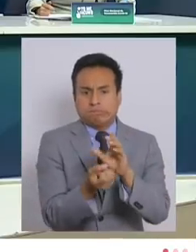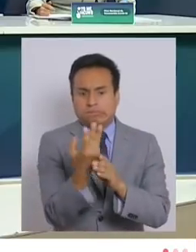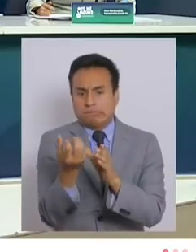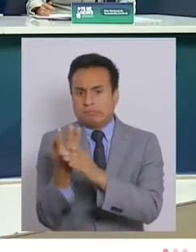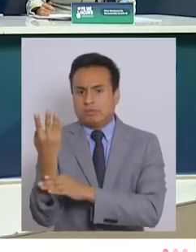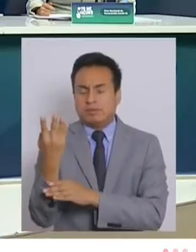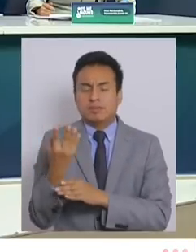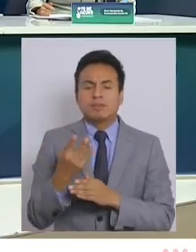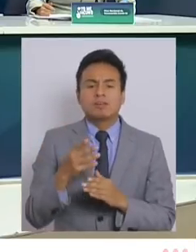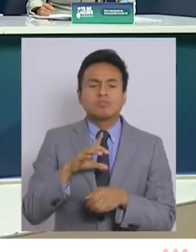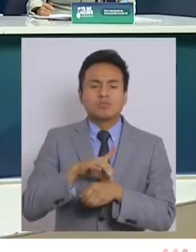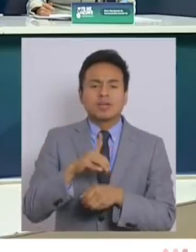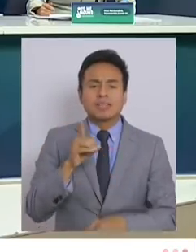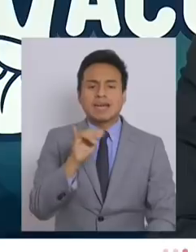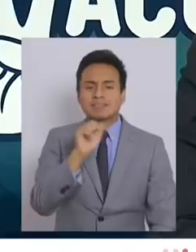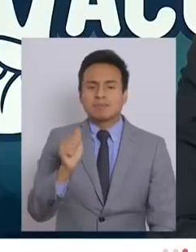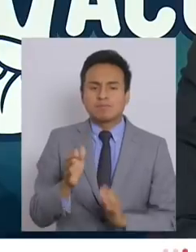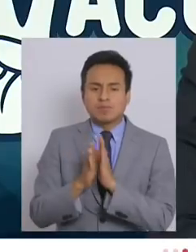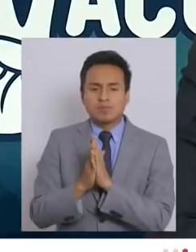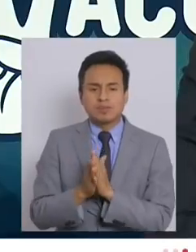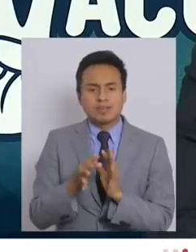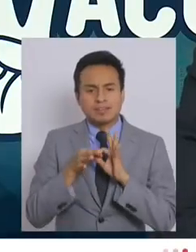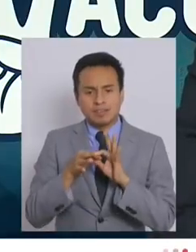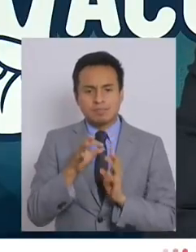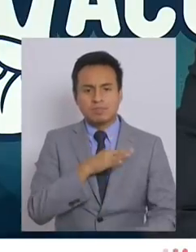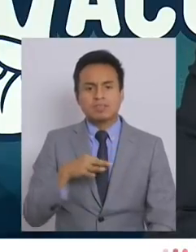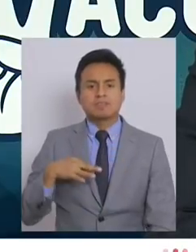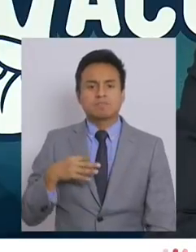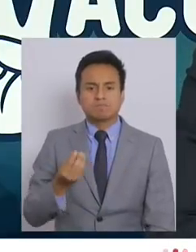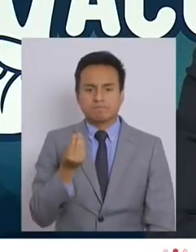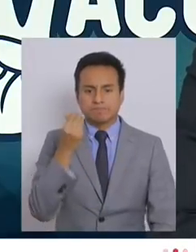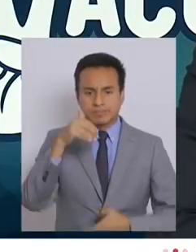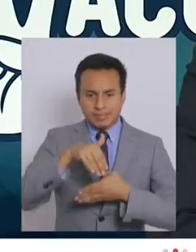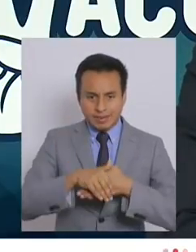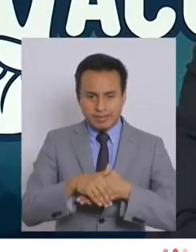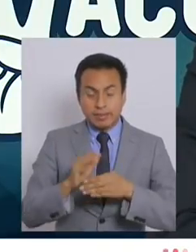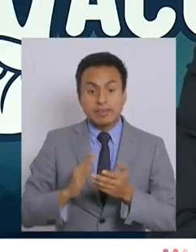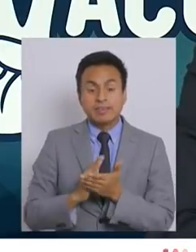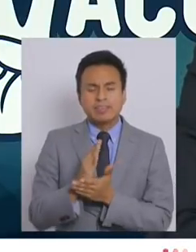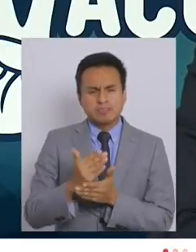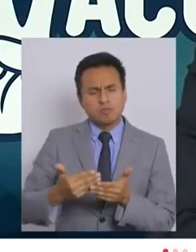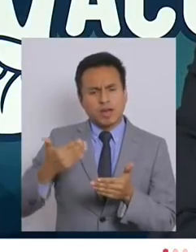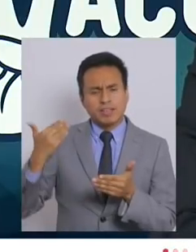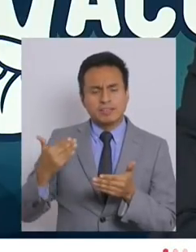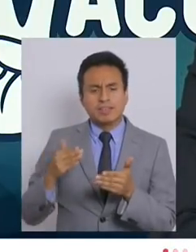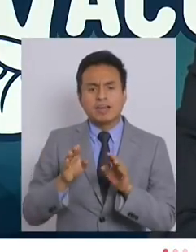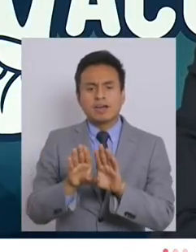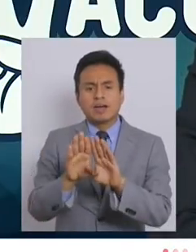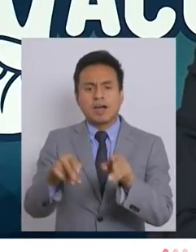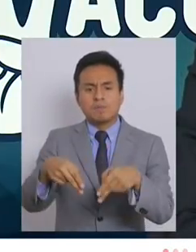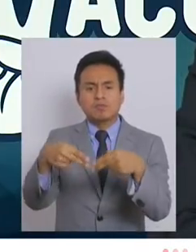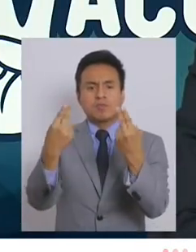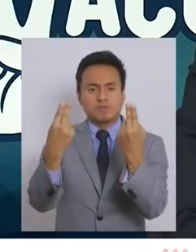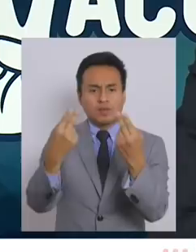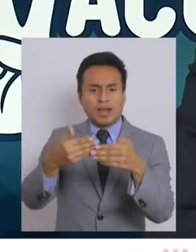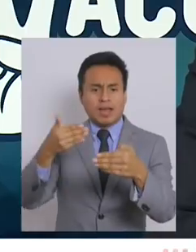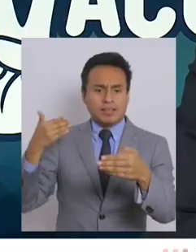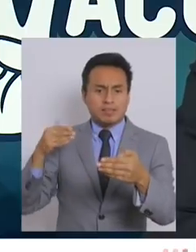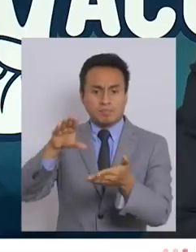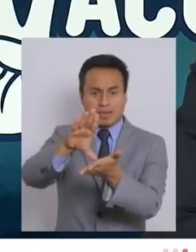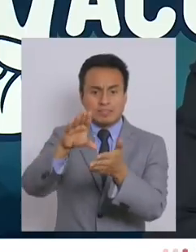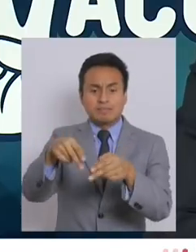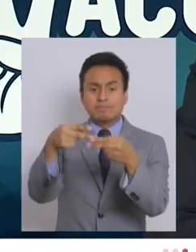sanz por favor muchas gracias ministro bueno muy buenas tardes desde el inicio de la apertura en fronteras a fines del año